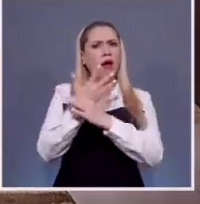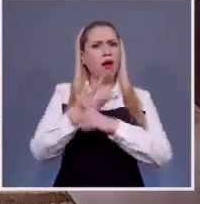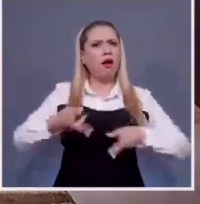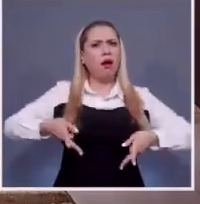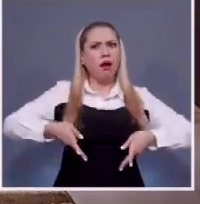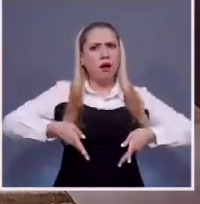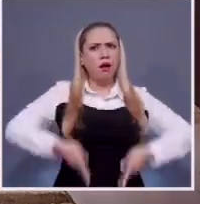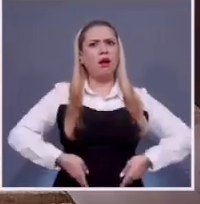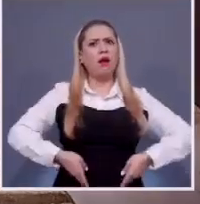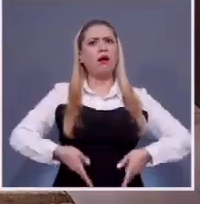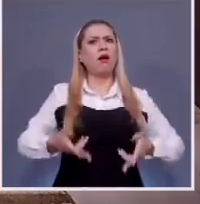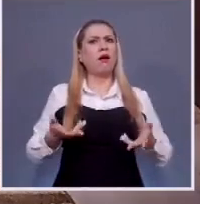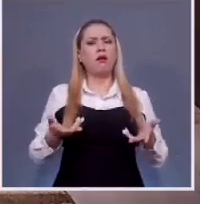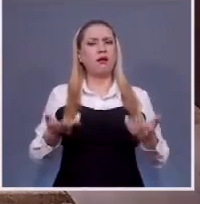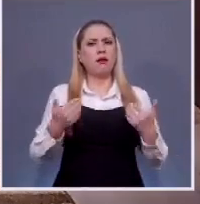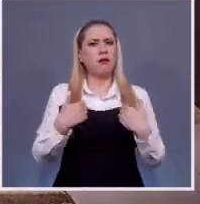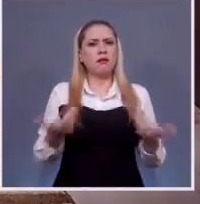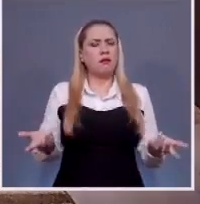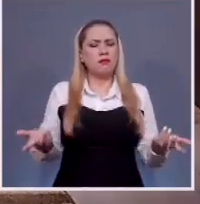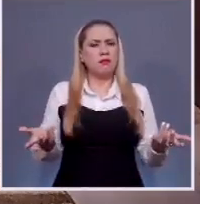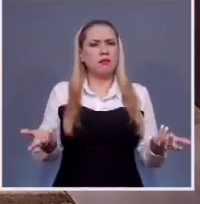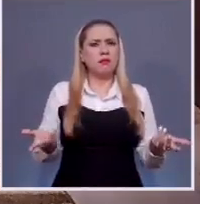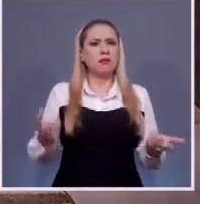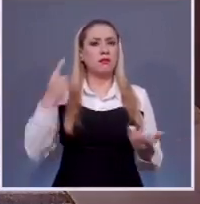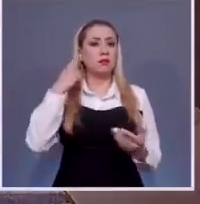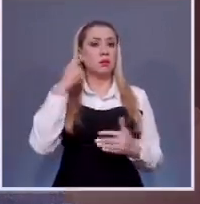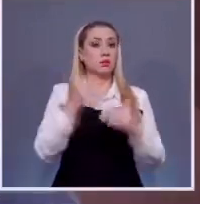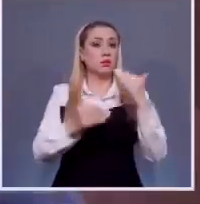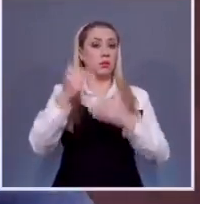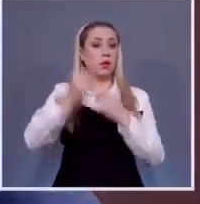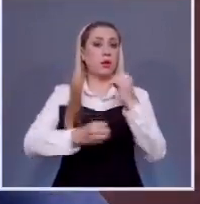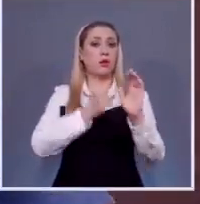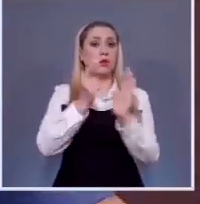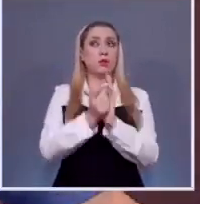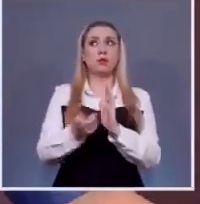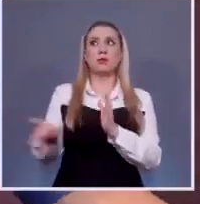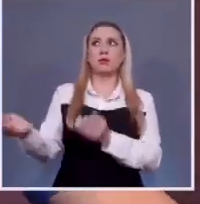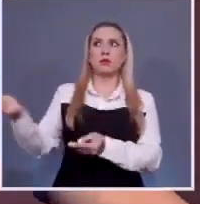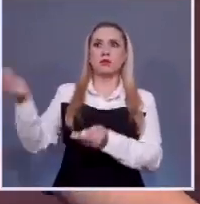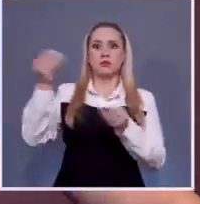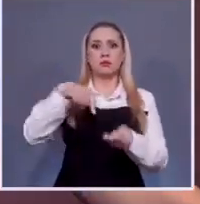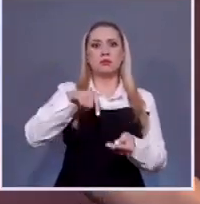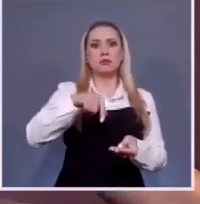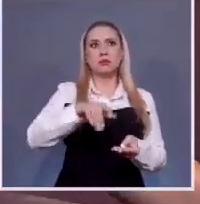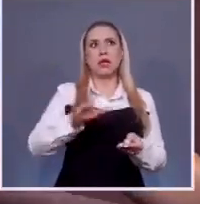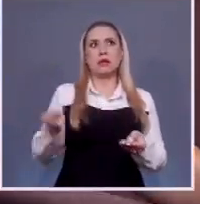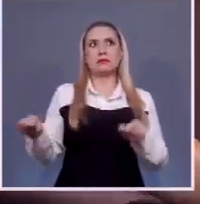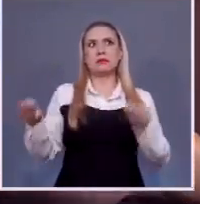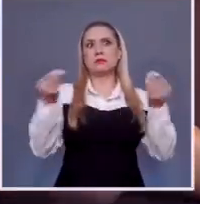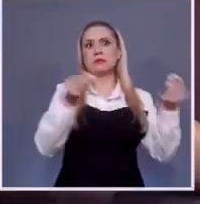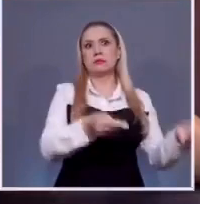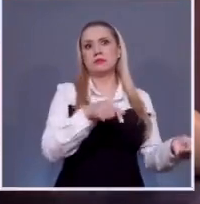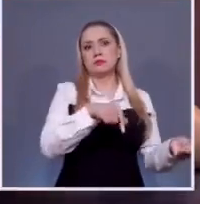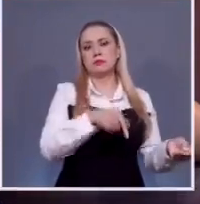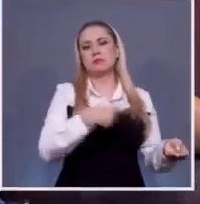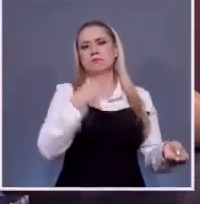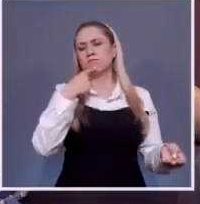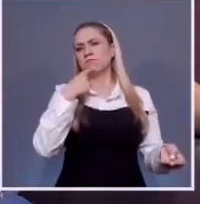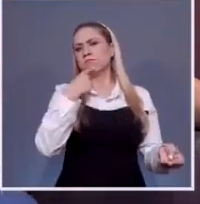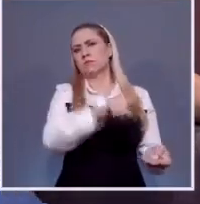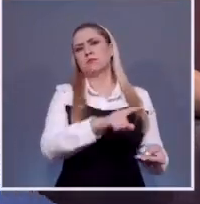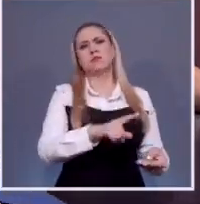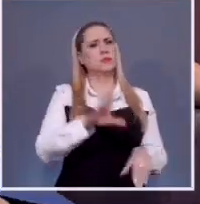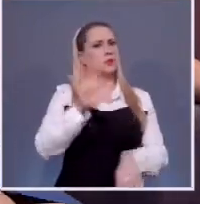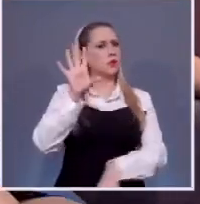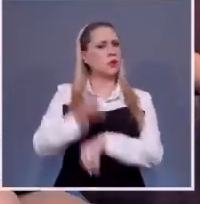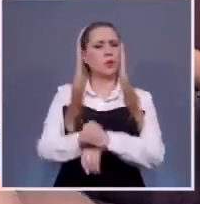Corte justo de esterilización forzada, lo platicábamos previamente, y está muy ligado a esto del tema del consentimiento libre, previo e